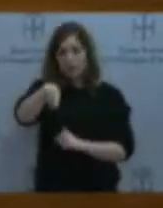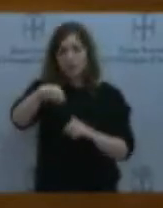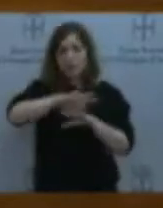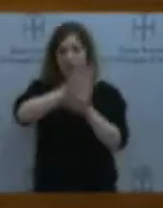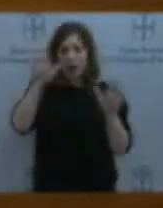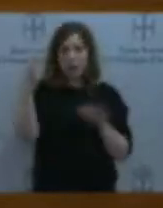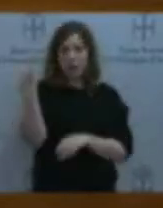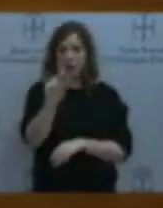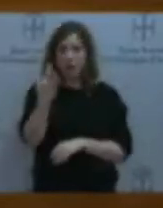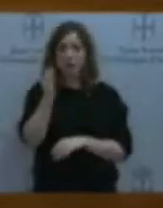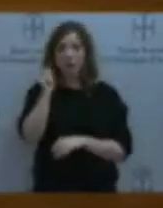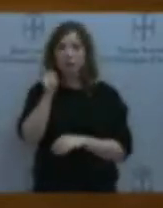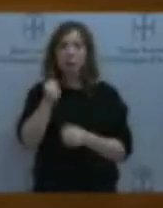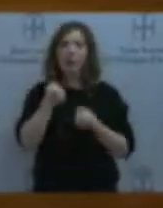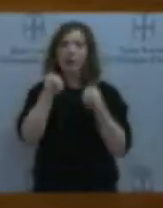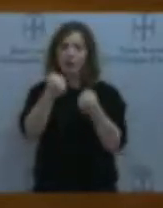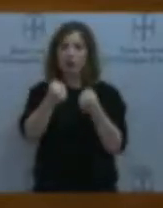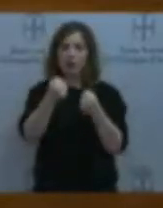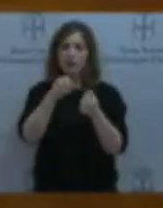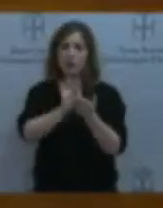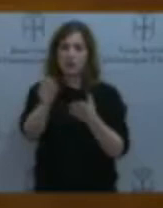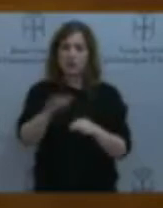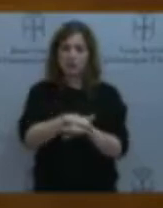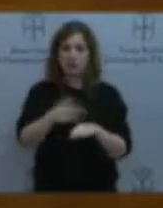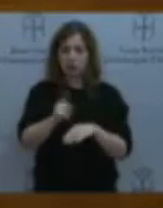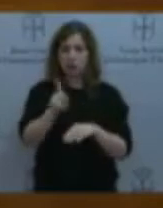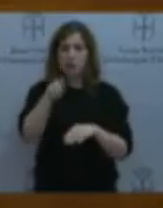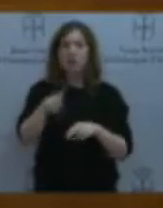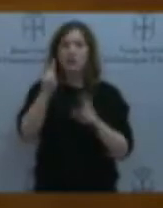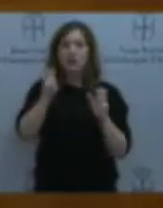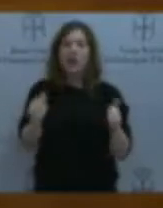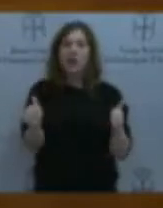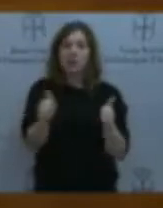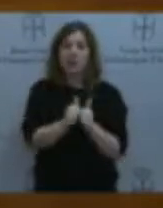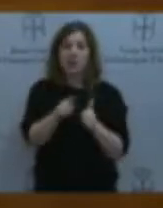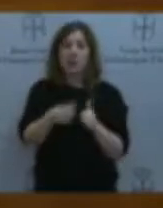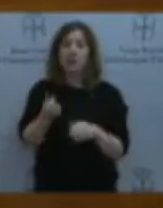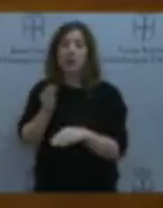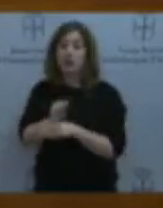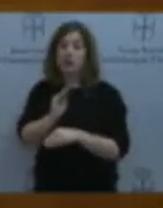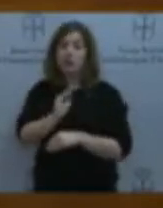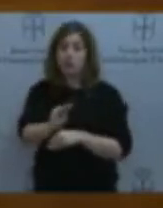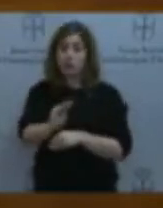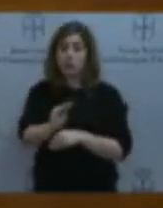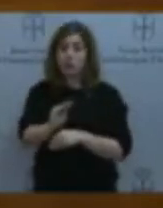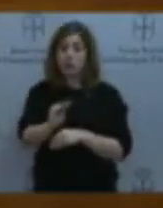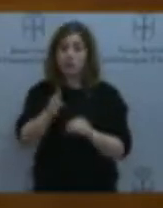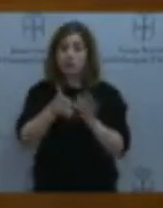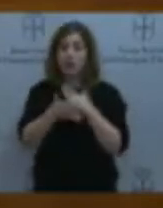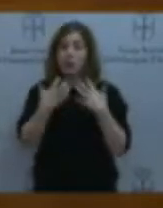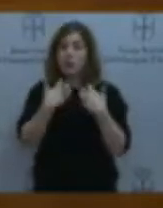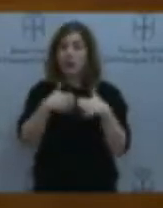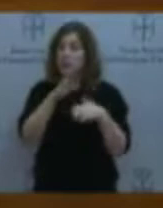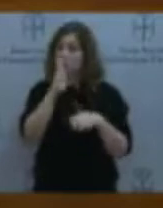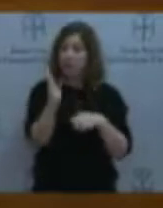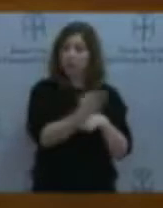solo hay que reforzar los servicios básicos, hay que incluir, por ejemplo, la cuestión de la dependencia. Y su financiación no pasa por mecanismos indirectos,